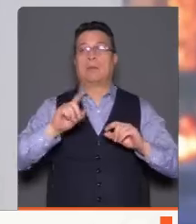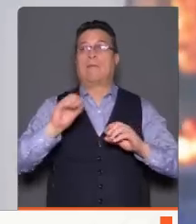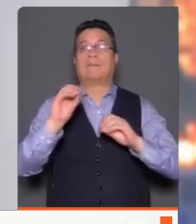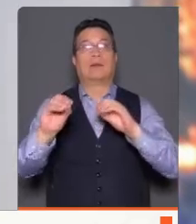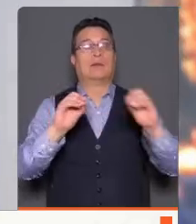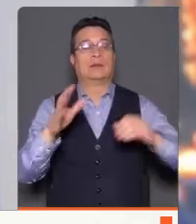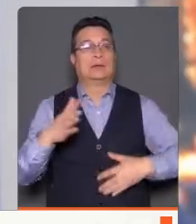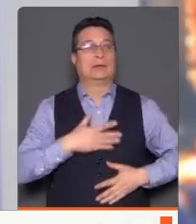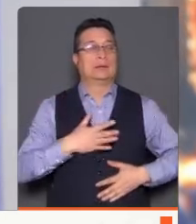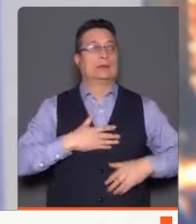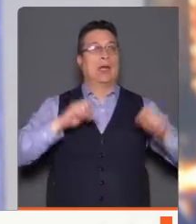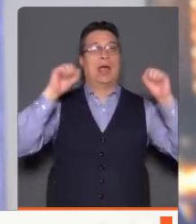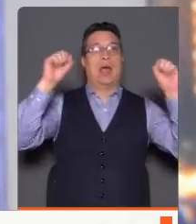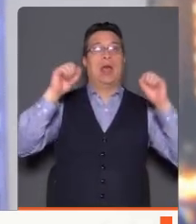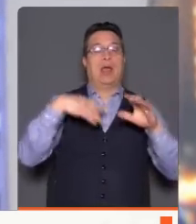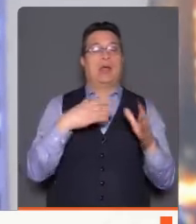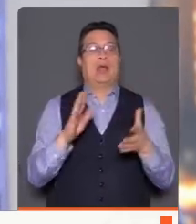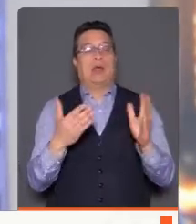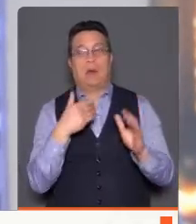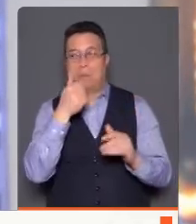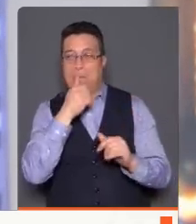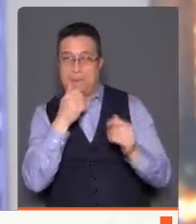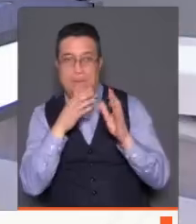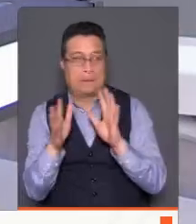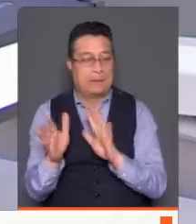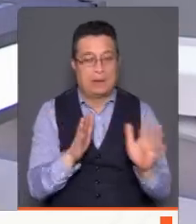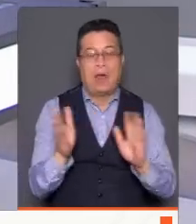un sentido u otro, y eso ahí sí me parece mal.